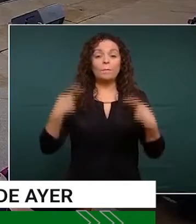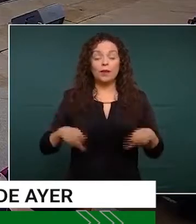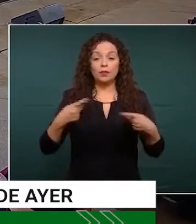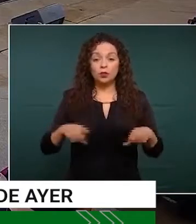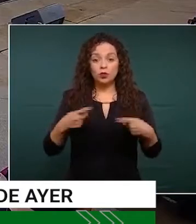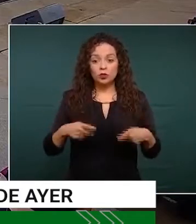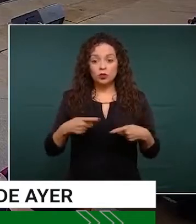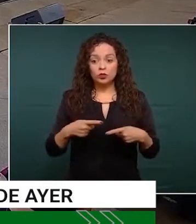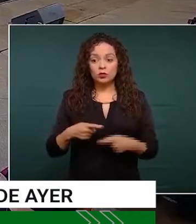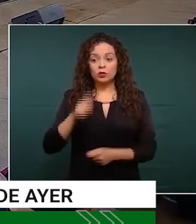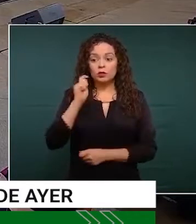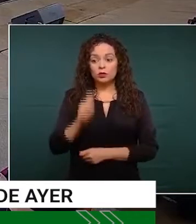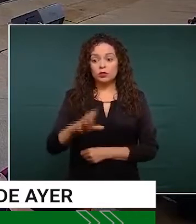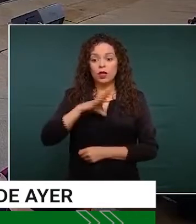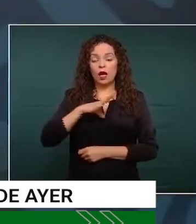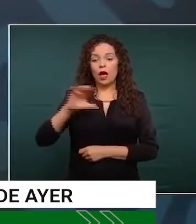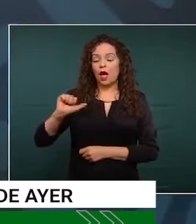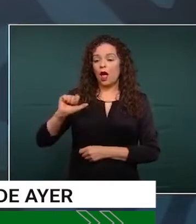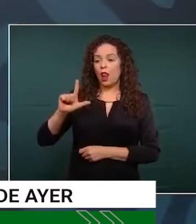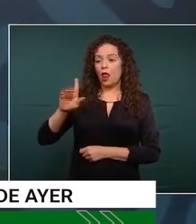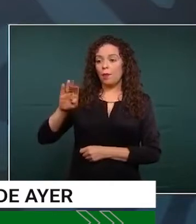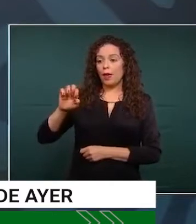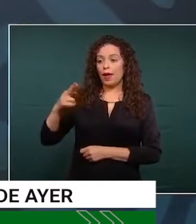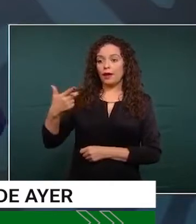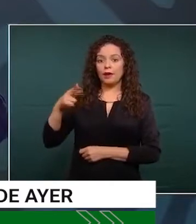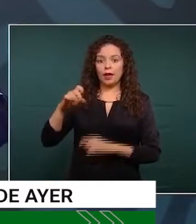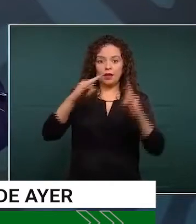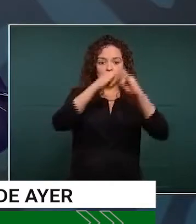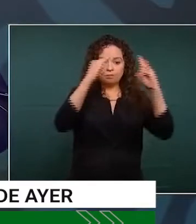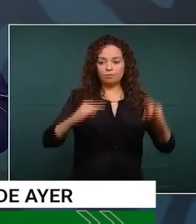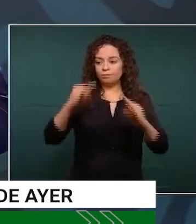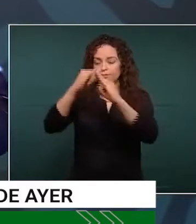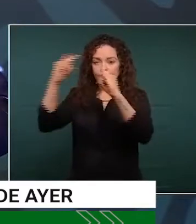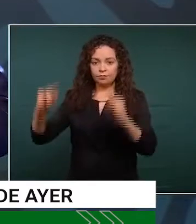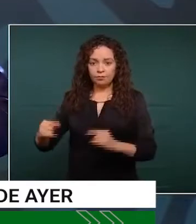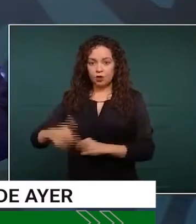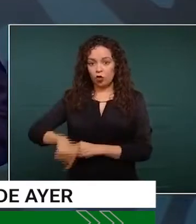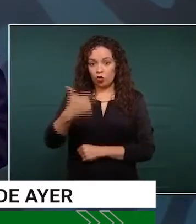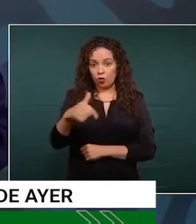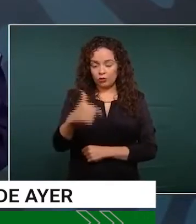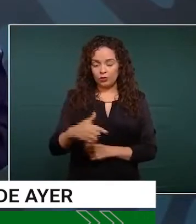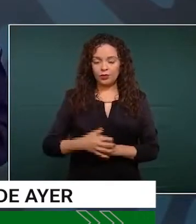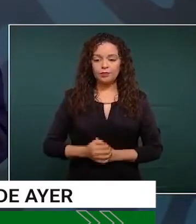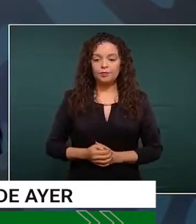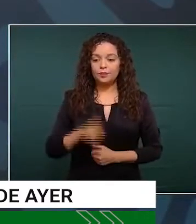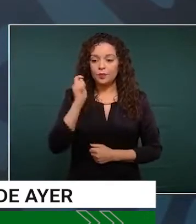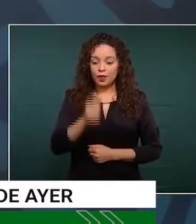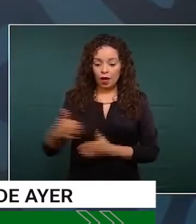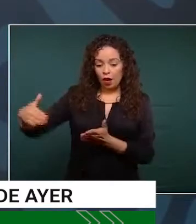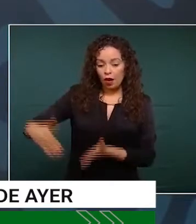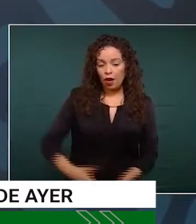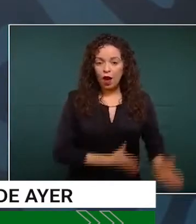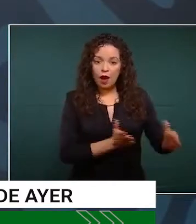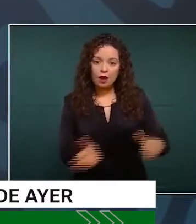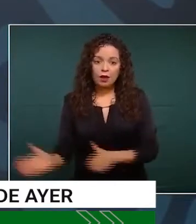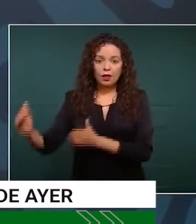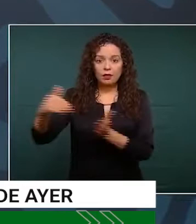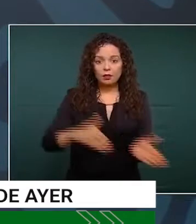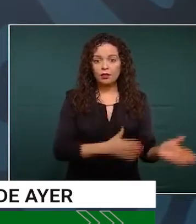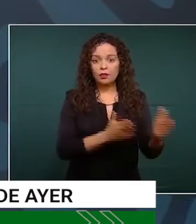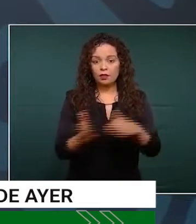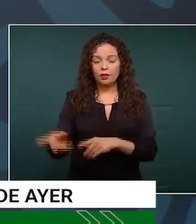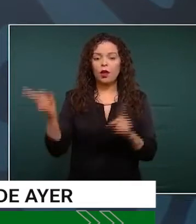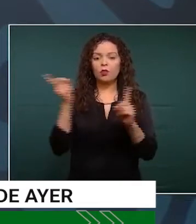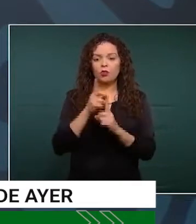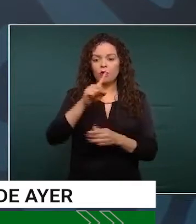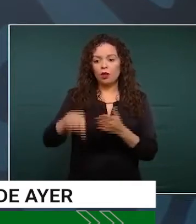personas, albergadas en 12 albergues, 4 daños a la infraestructura carretera, un evento en una instalación